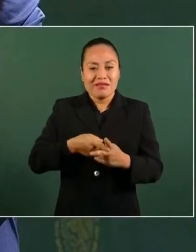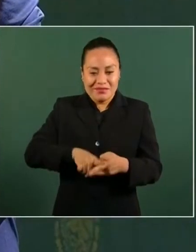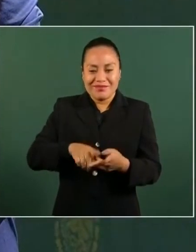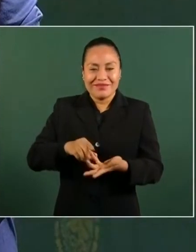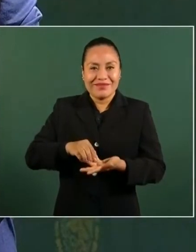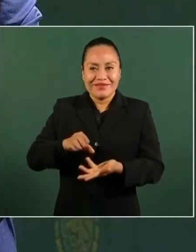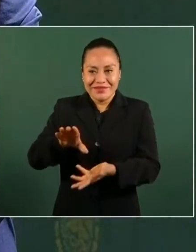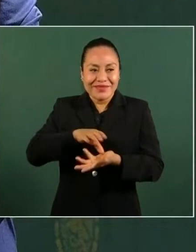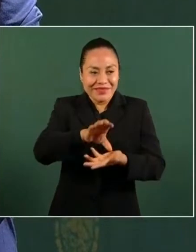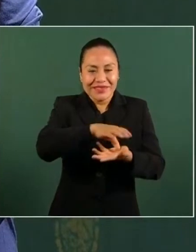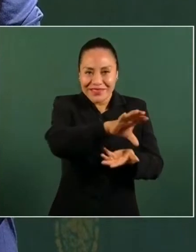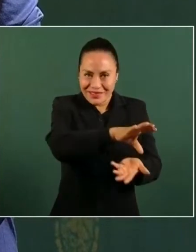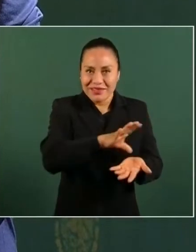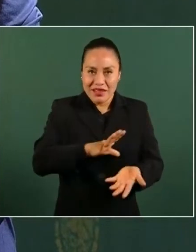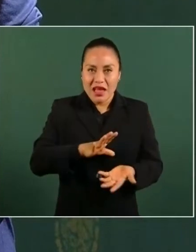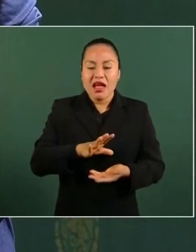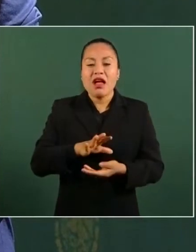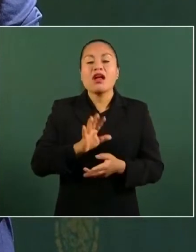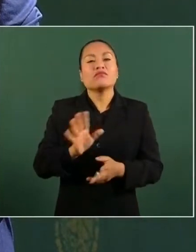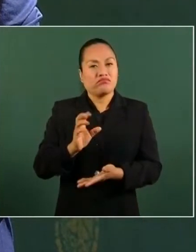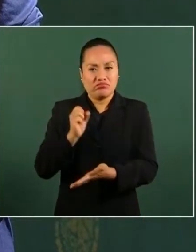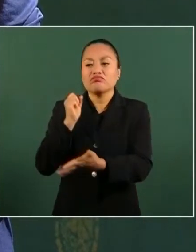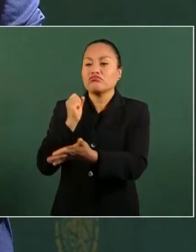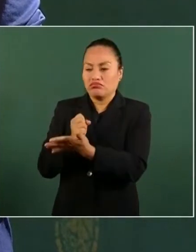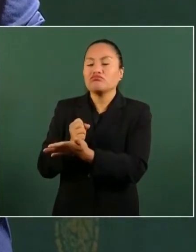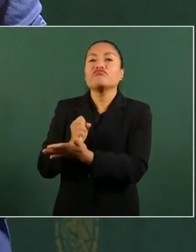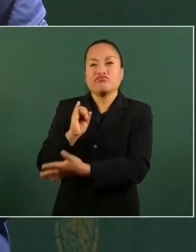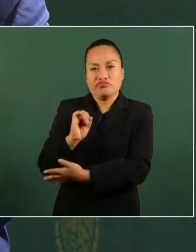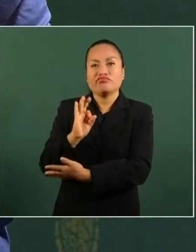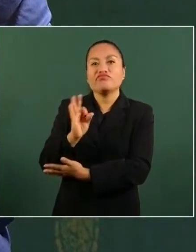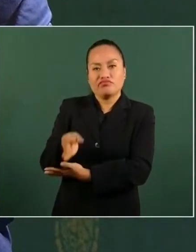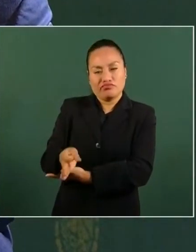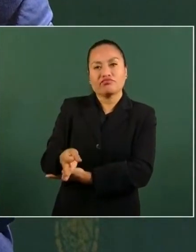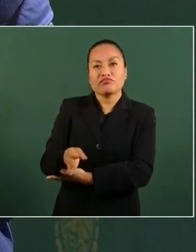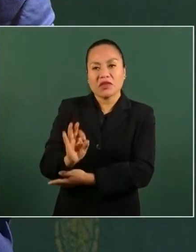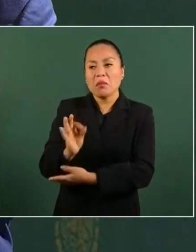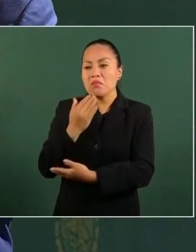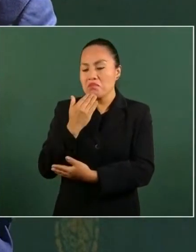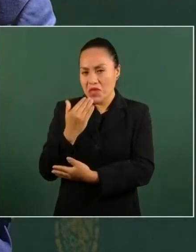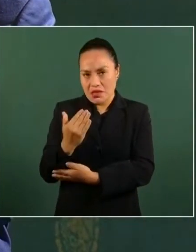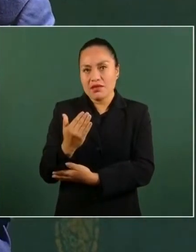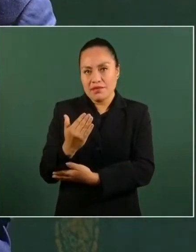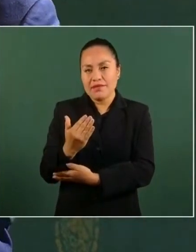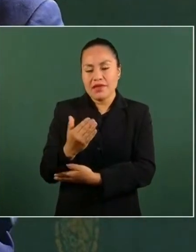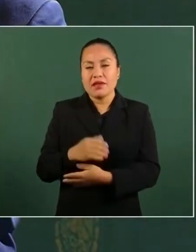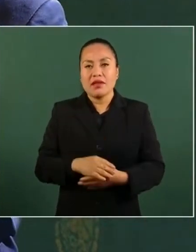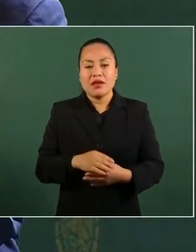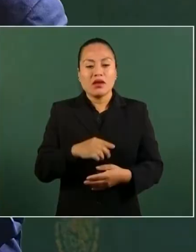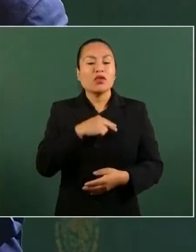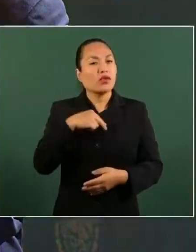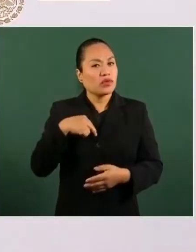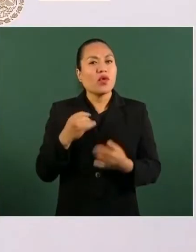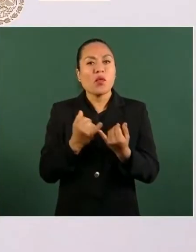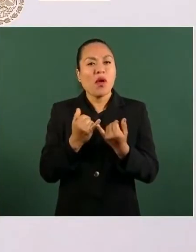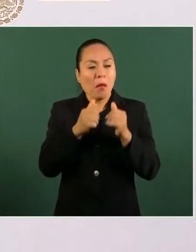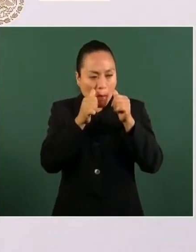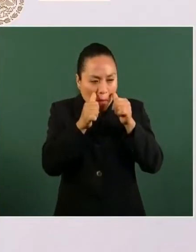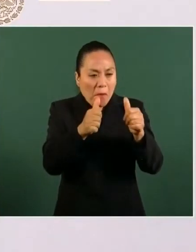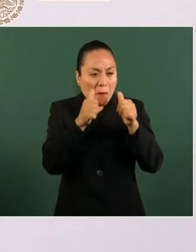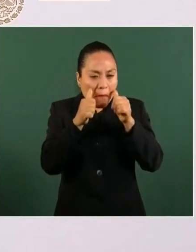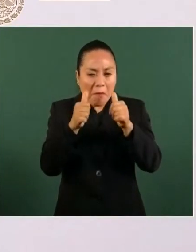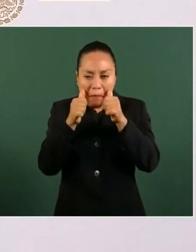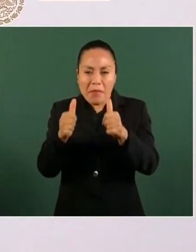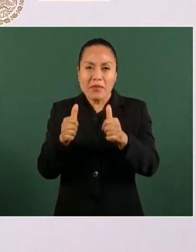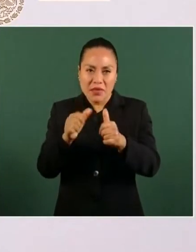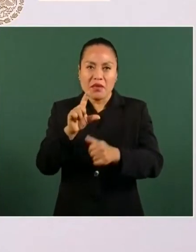está autorizada y de todas maneras vamos a estar pendientes. Pero